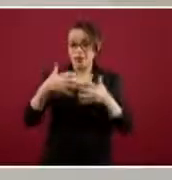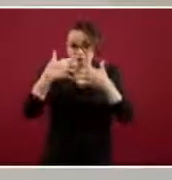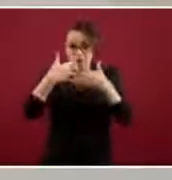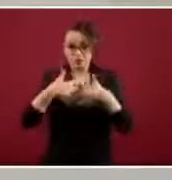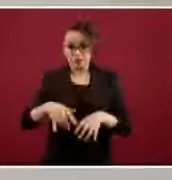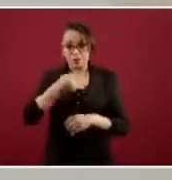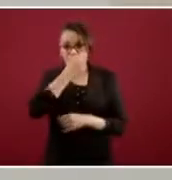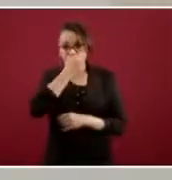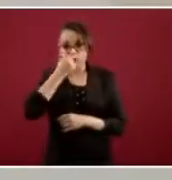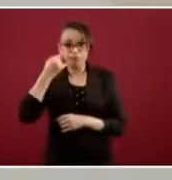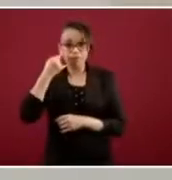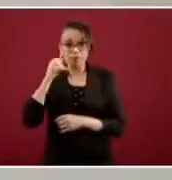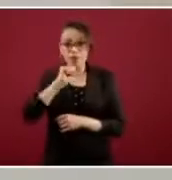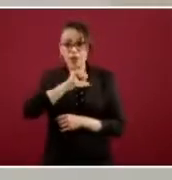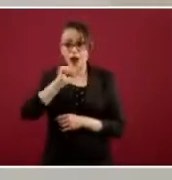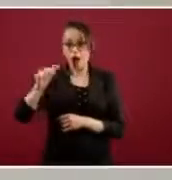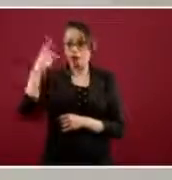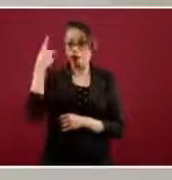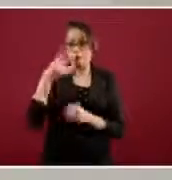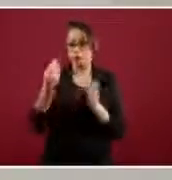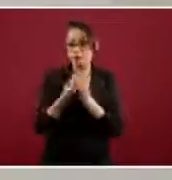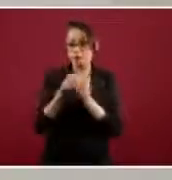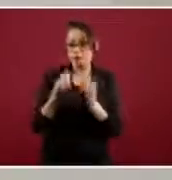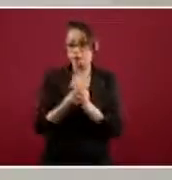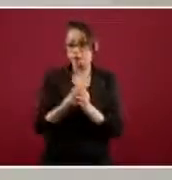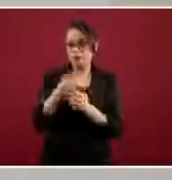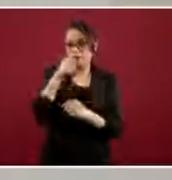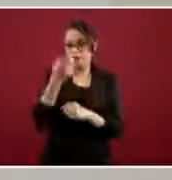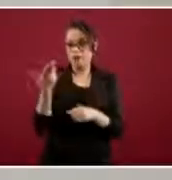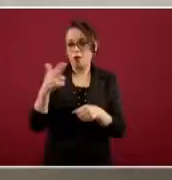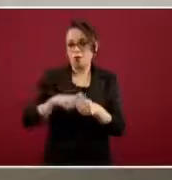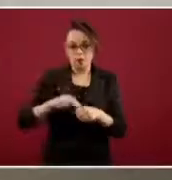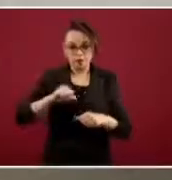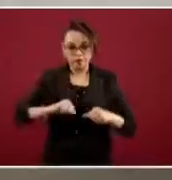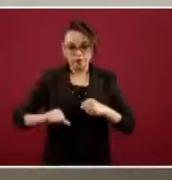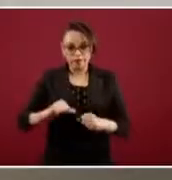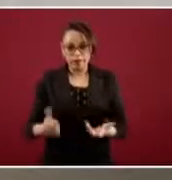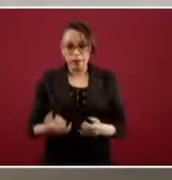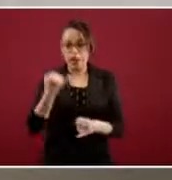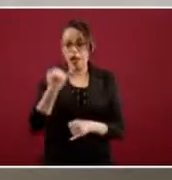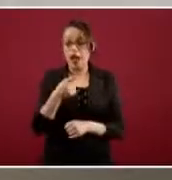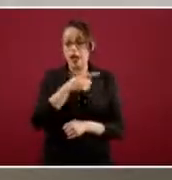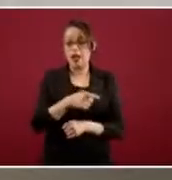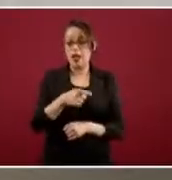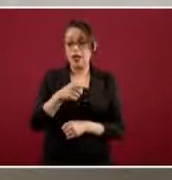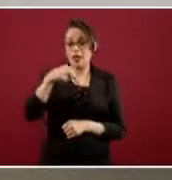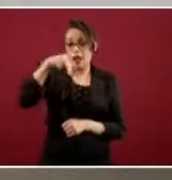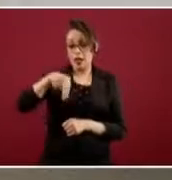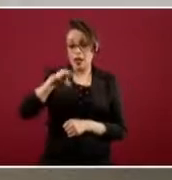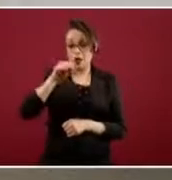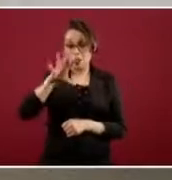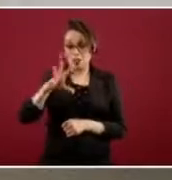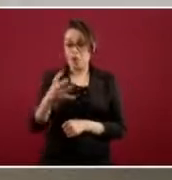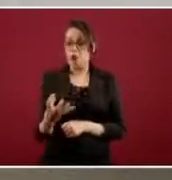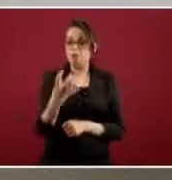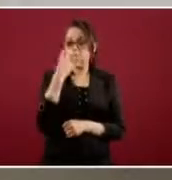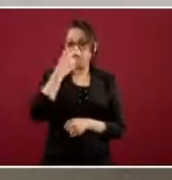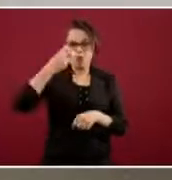con ciertos estándares industriales, y mucho menos las rígidas, las N95, se